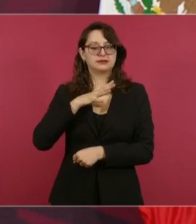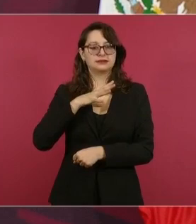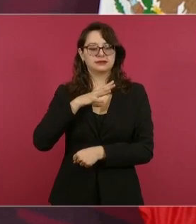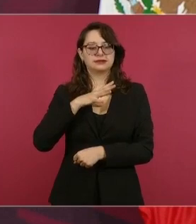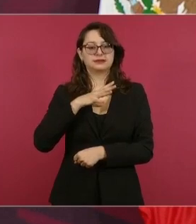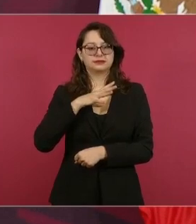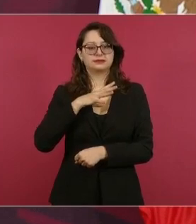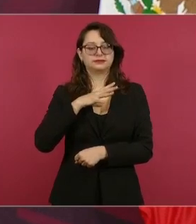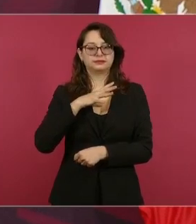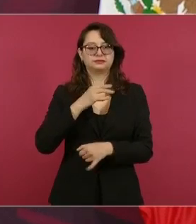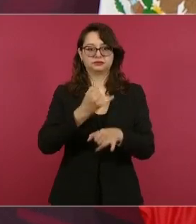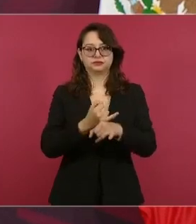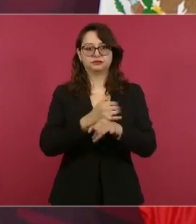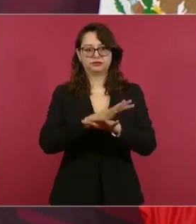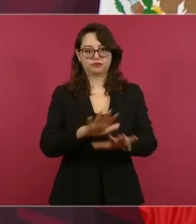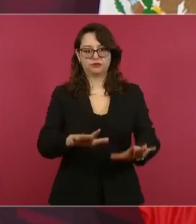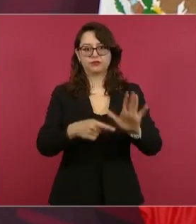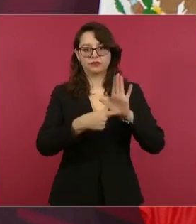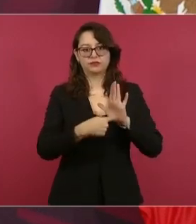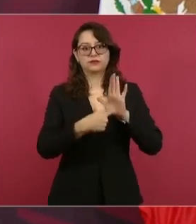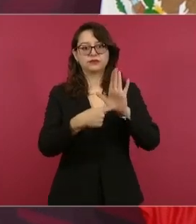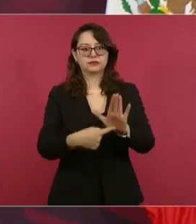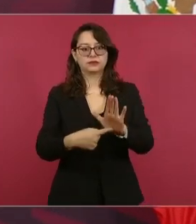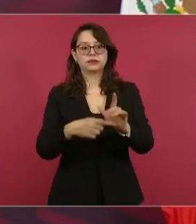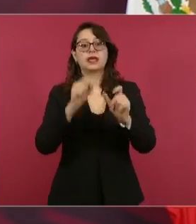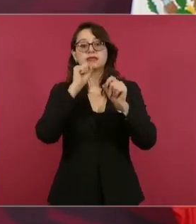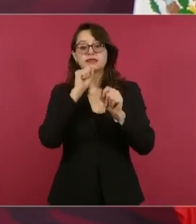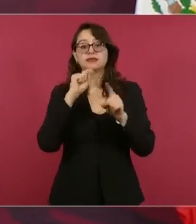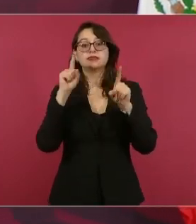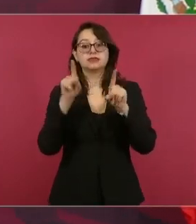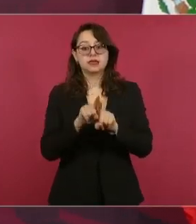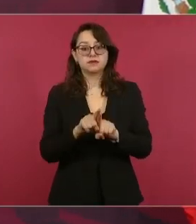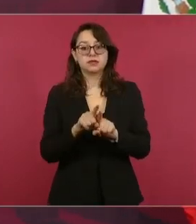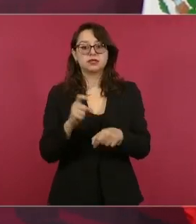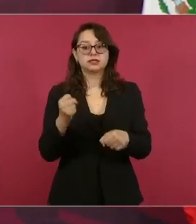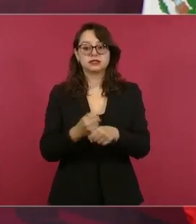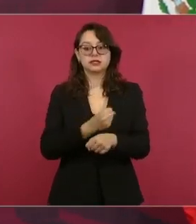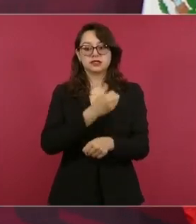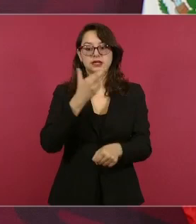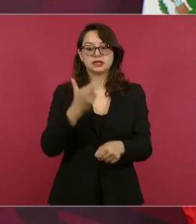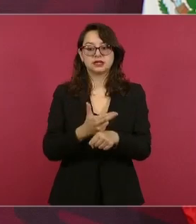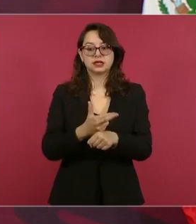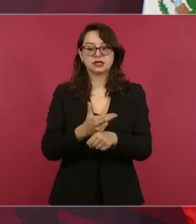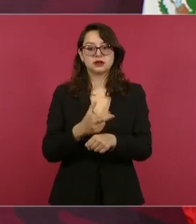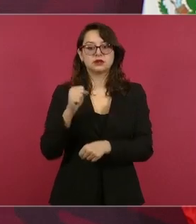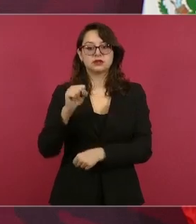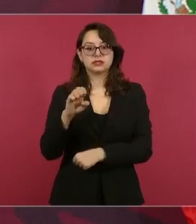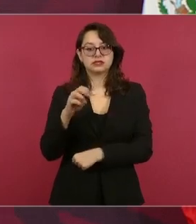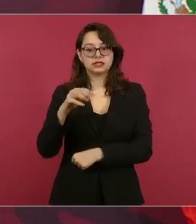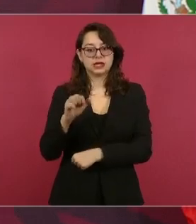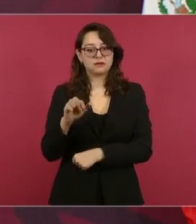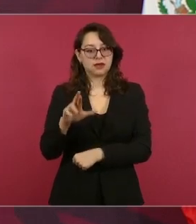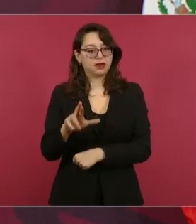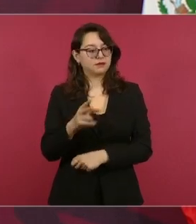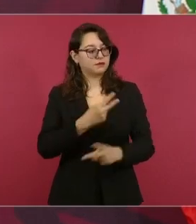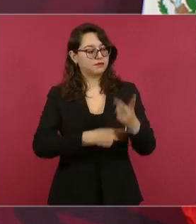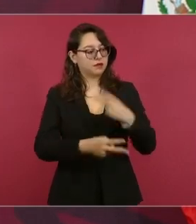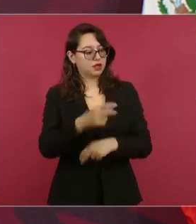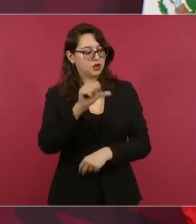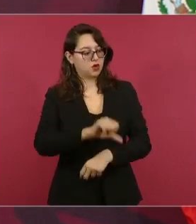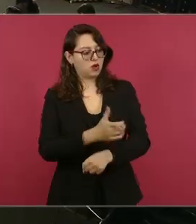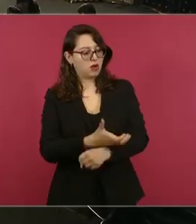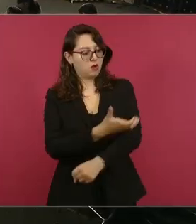lo mismo el almirante Ojeda, secretario de Marina, que me acompaña, él